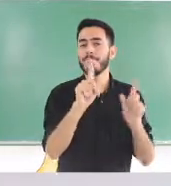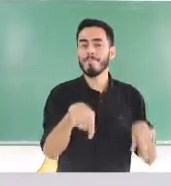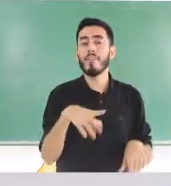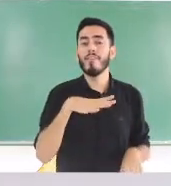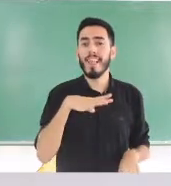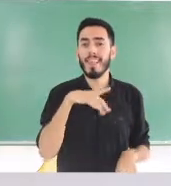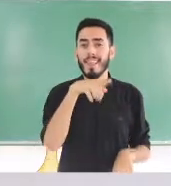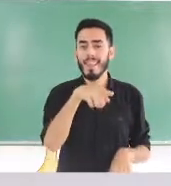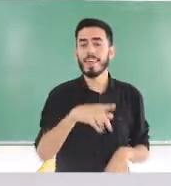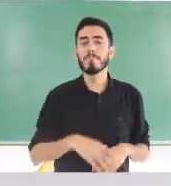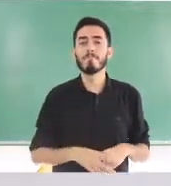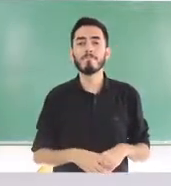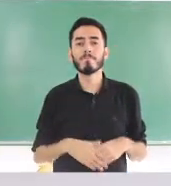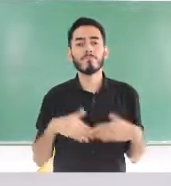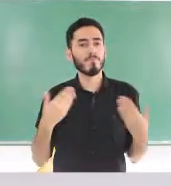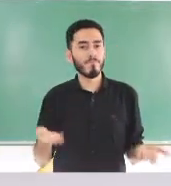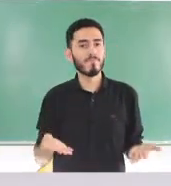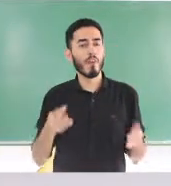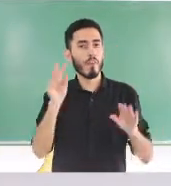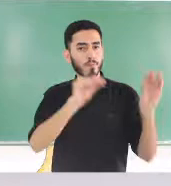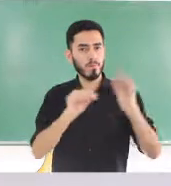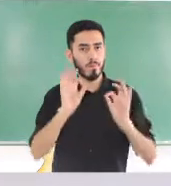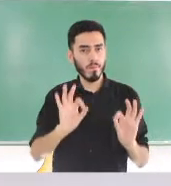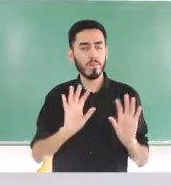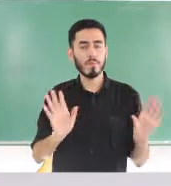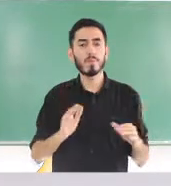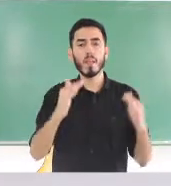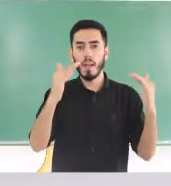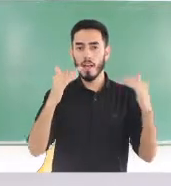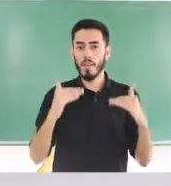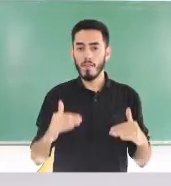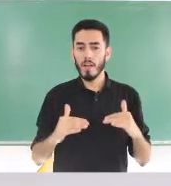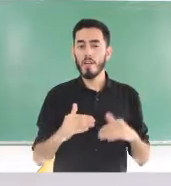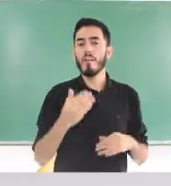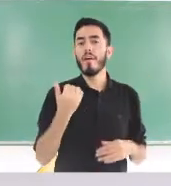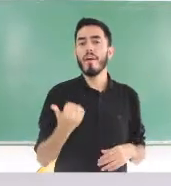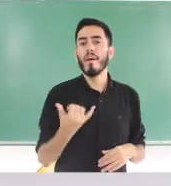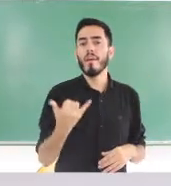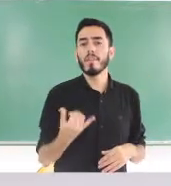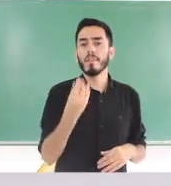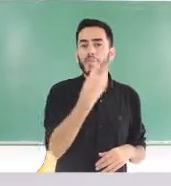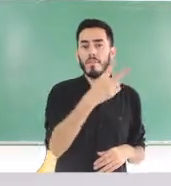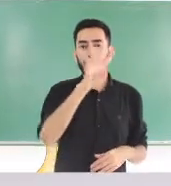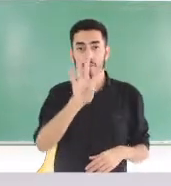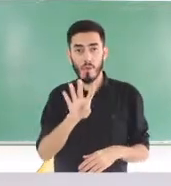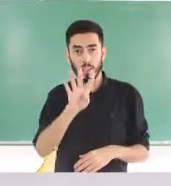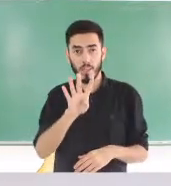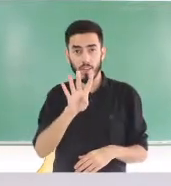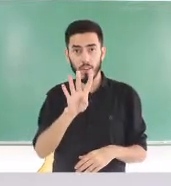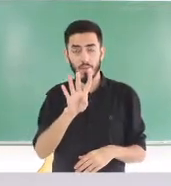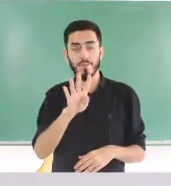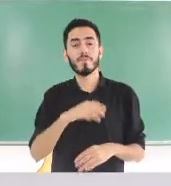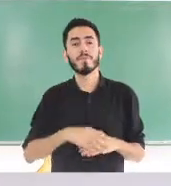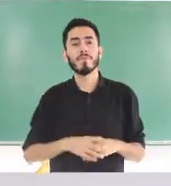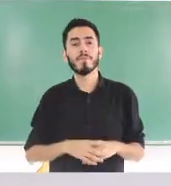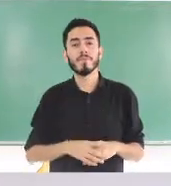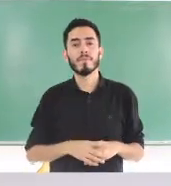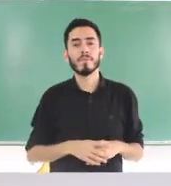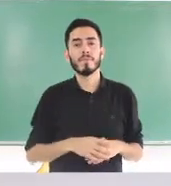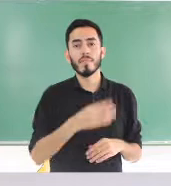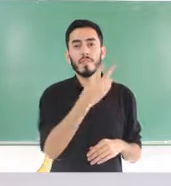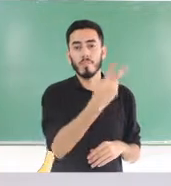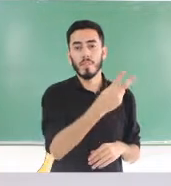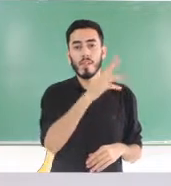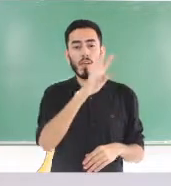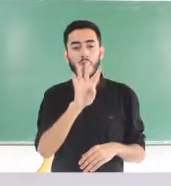vamos a armar, ¿sí? Las proporciones. En este caso tenemos 24 centímetros, que sería FE,